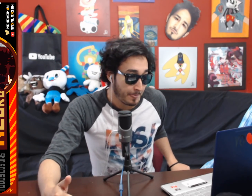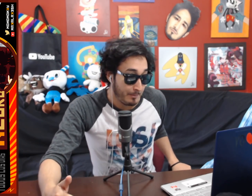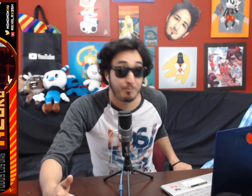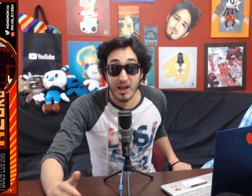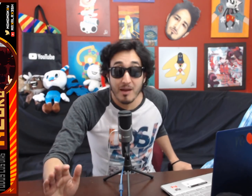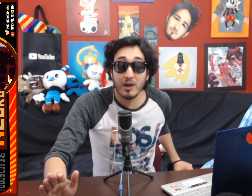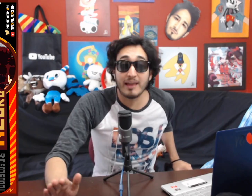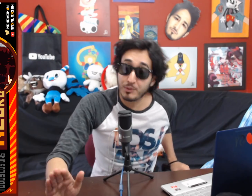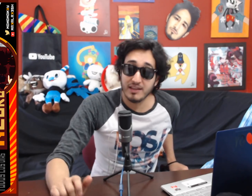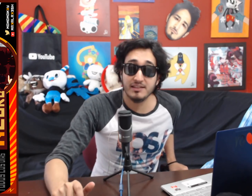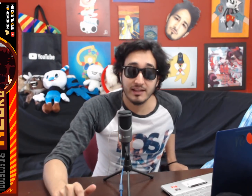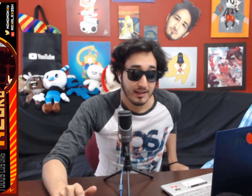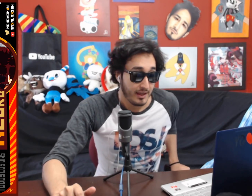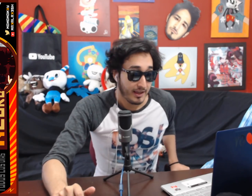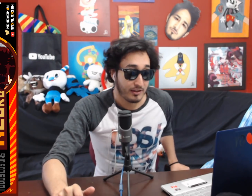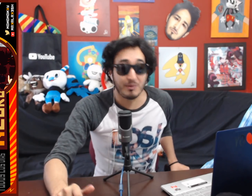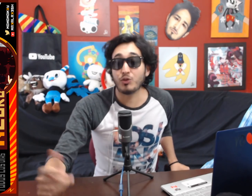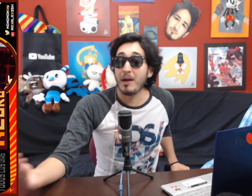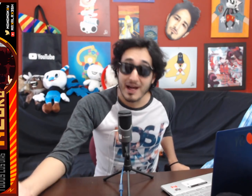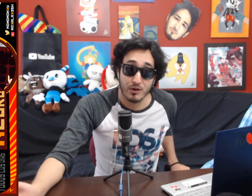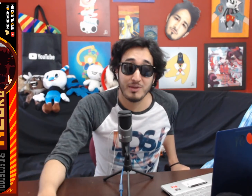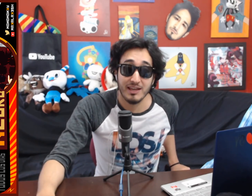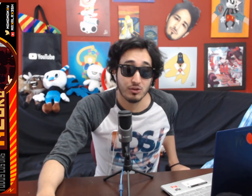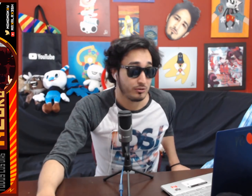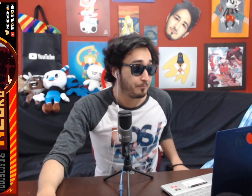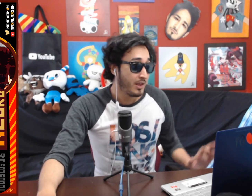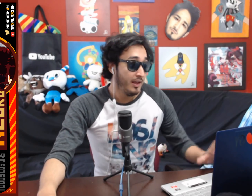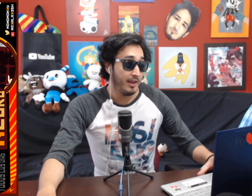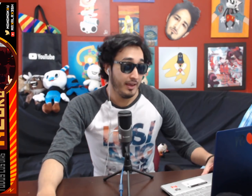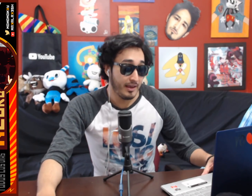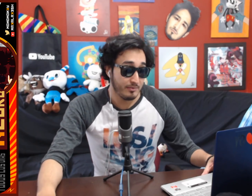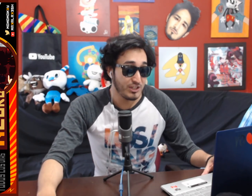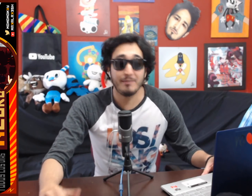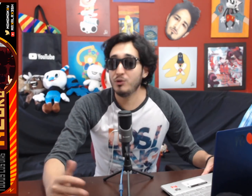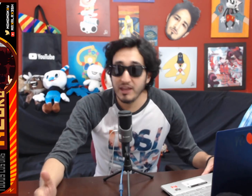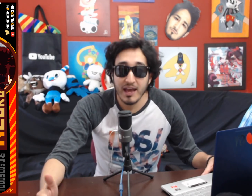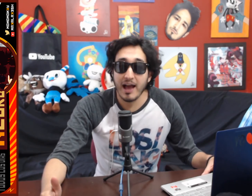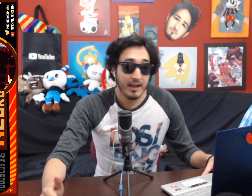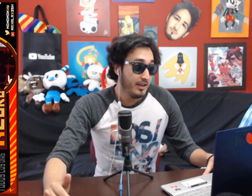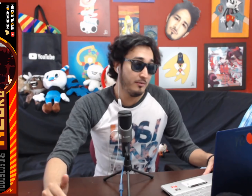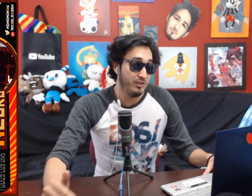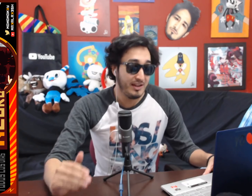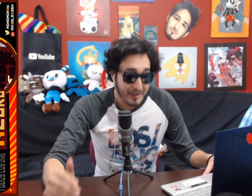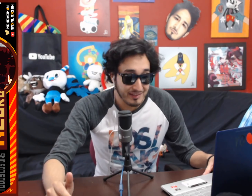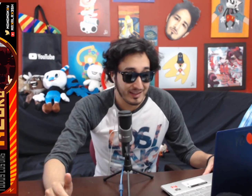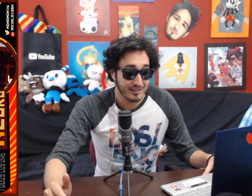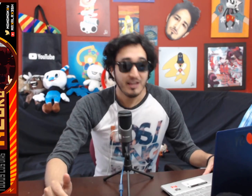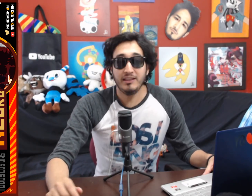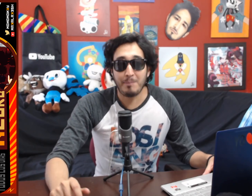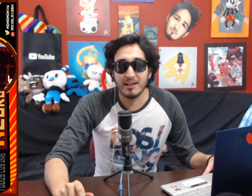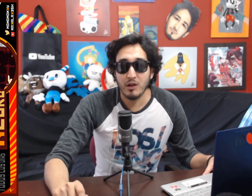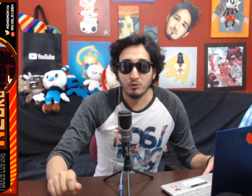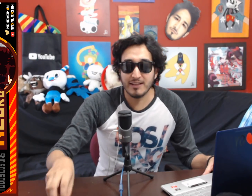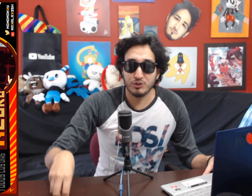pero por ahí me cuentan por ahí dicen que son a toda madre los viejitos que mucha sabiduría y muy inteligentes